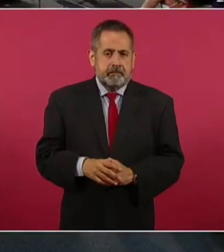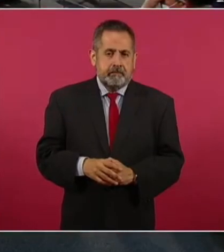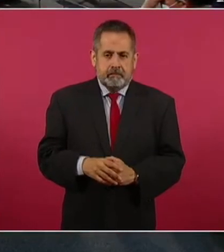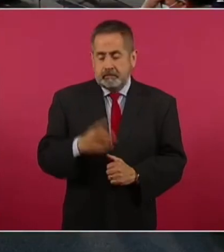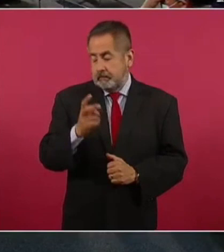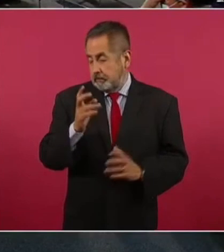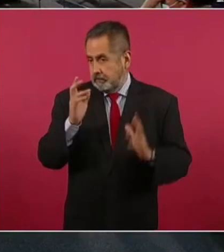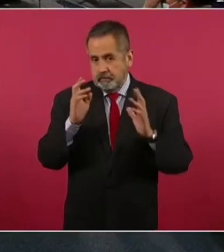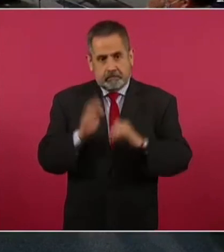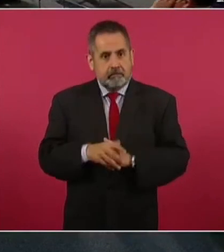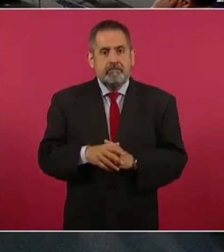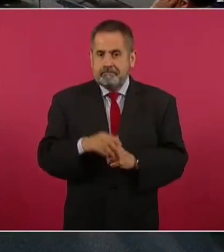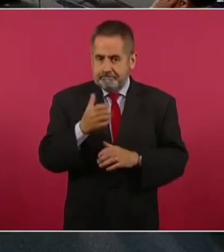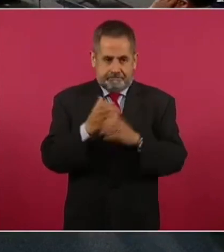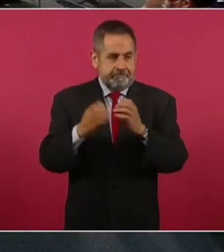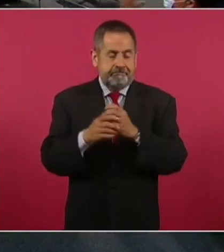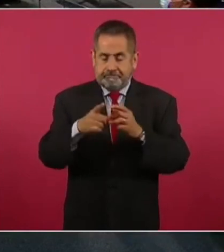Ese es otro asunto.